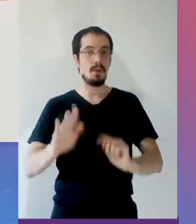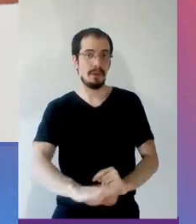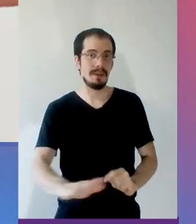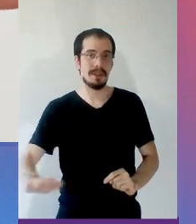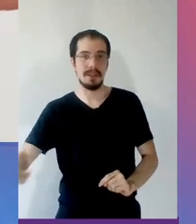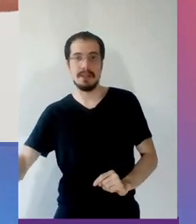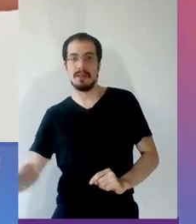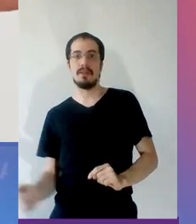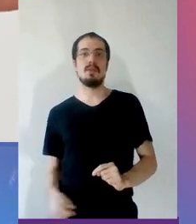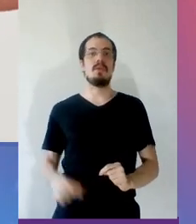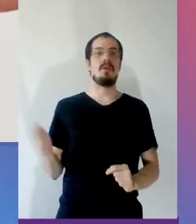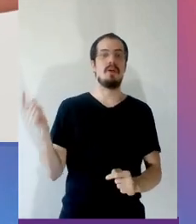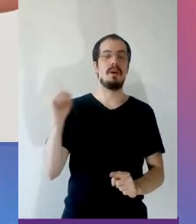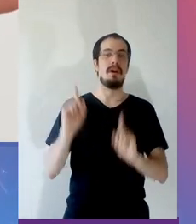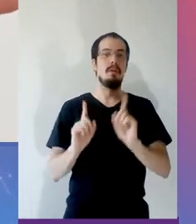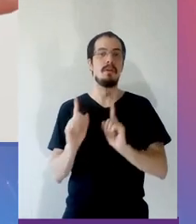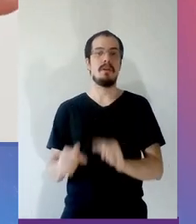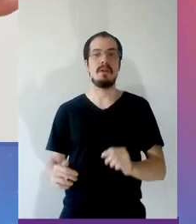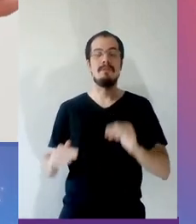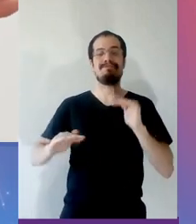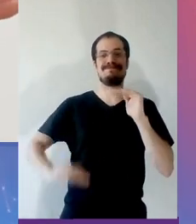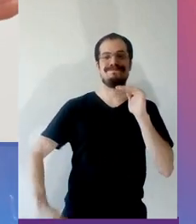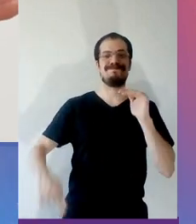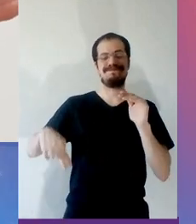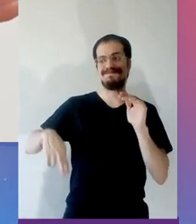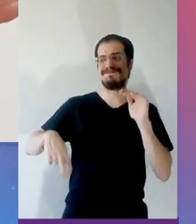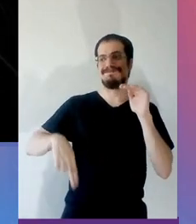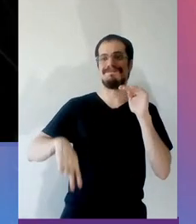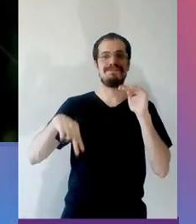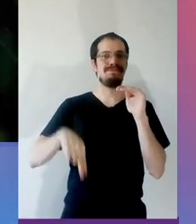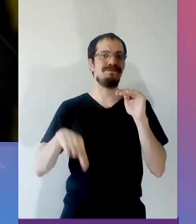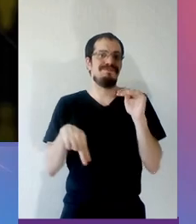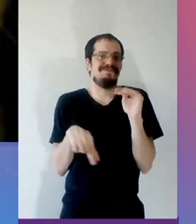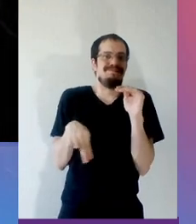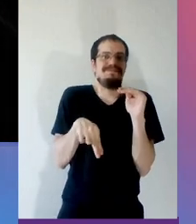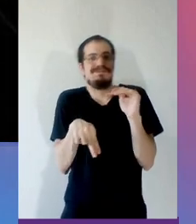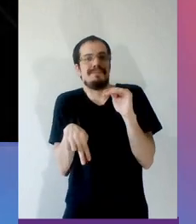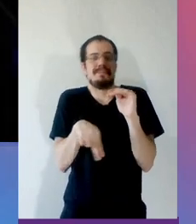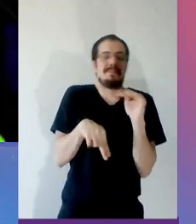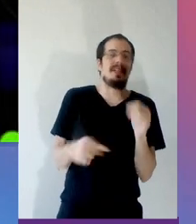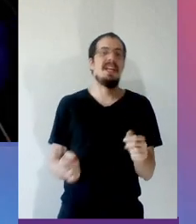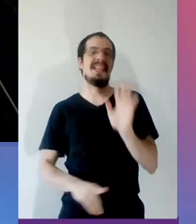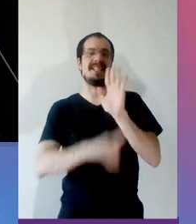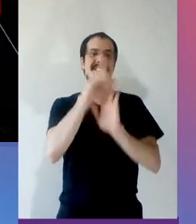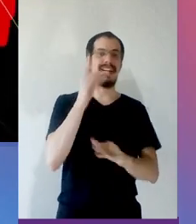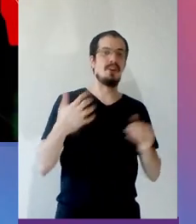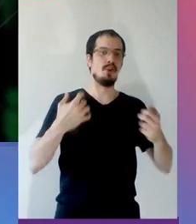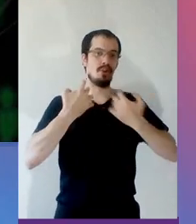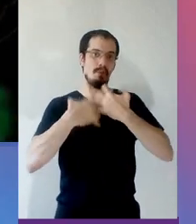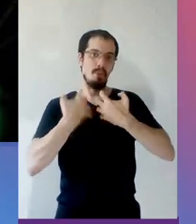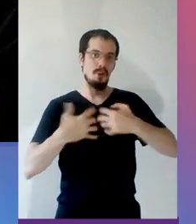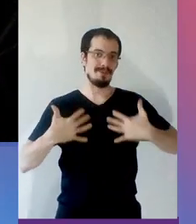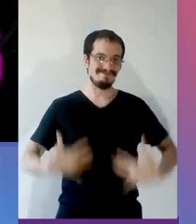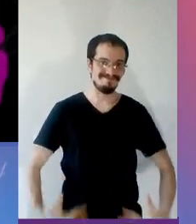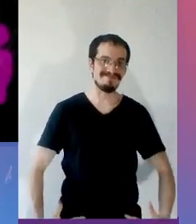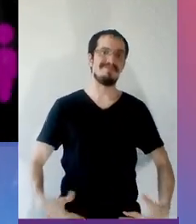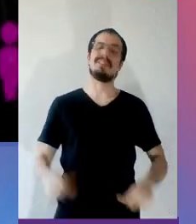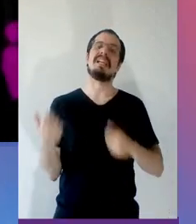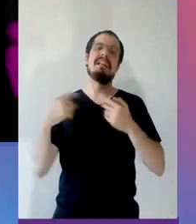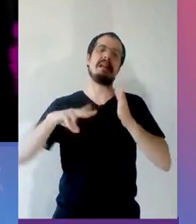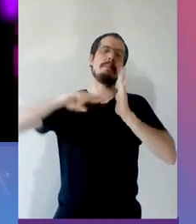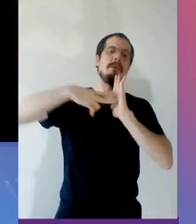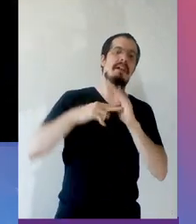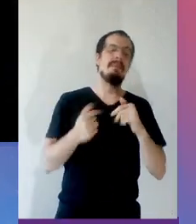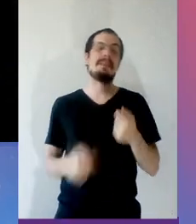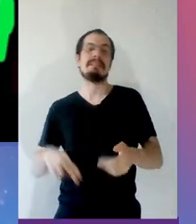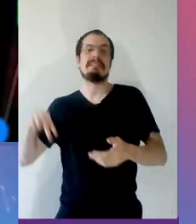departamento, por mucho que sea del quintil más alto, tampoco me puedo mover cuando estábamos en cuarentenas más estrictas. Claro, alguno podrá tener más patio, salir, que